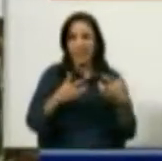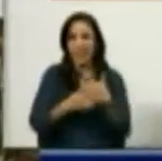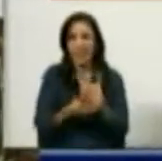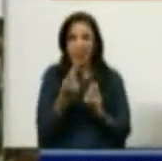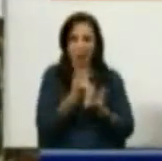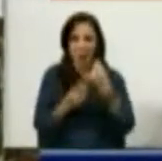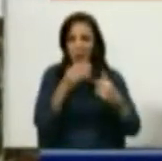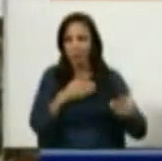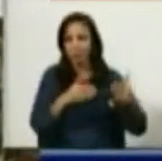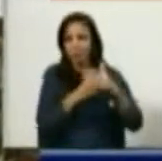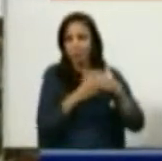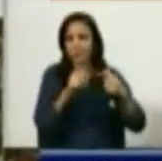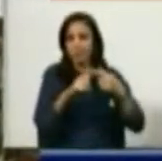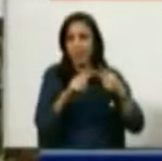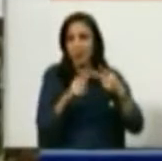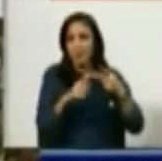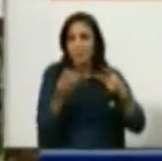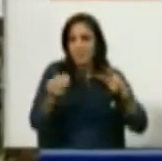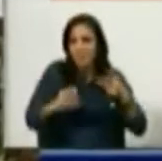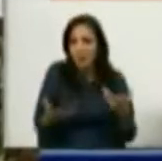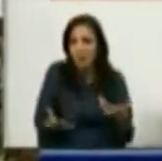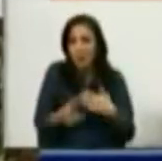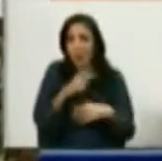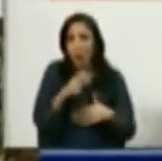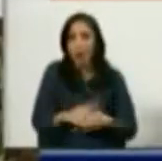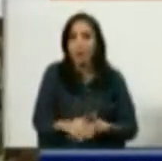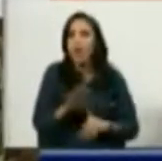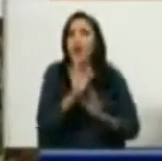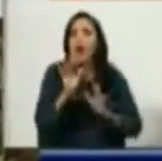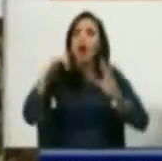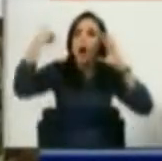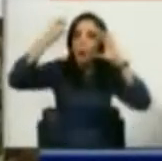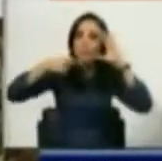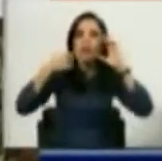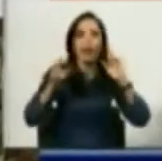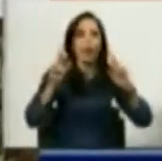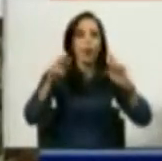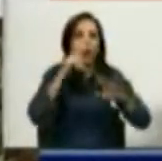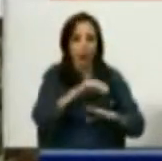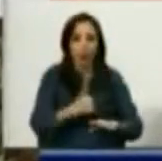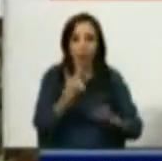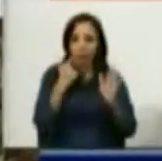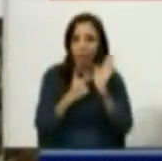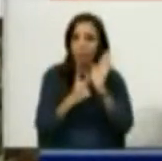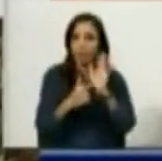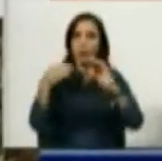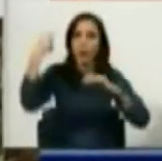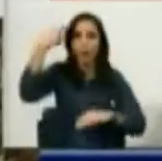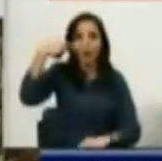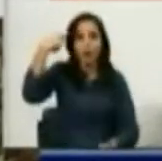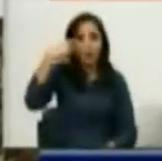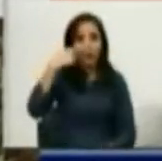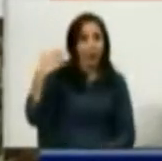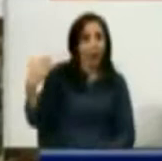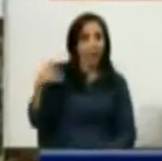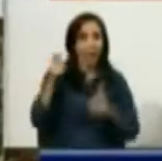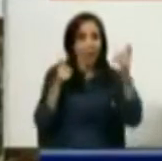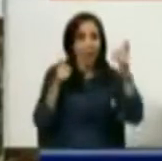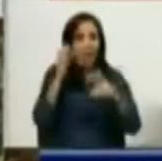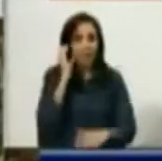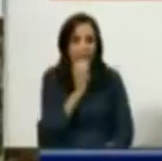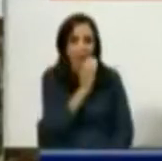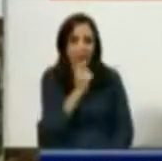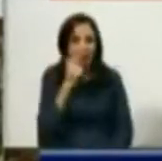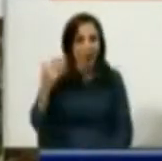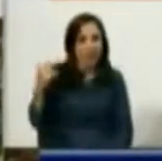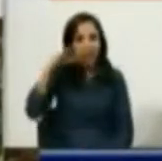Venezuela hay un yo iba a pasar un video Ojalá que me dé chance de pasar de las reflexiones del comandante Fidel sobre